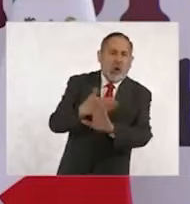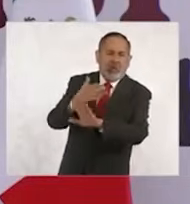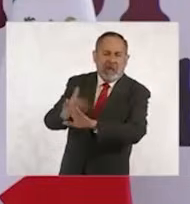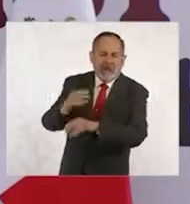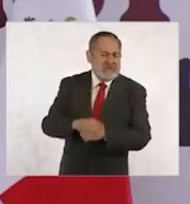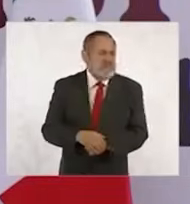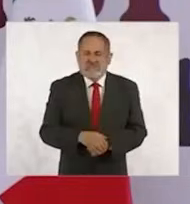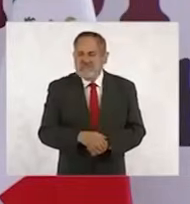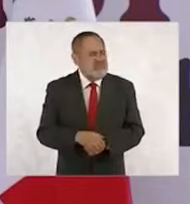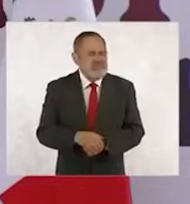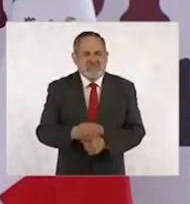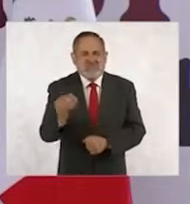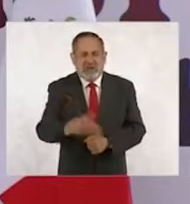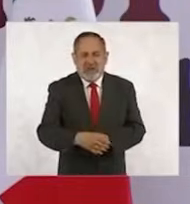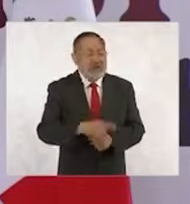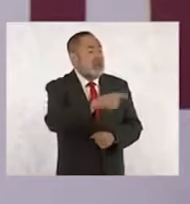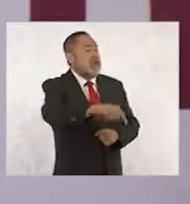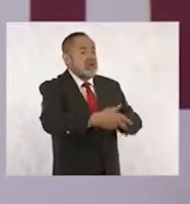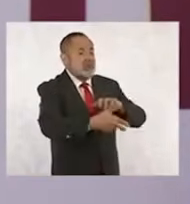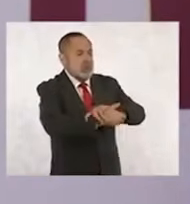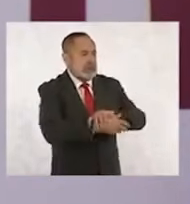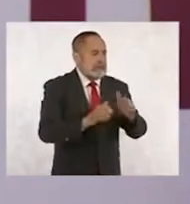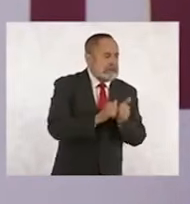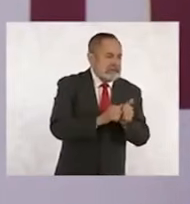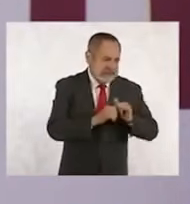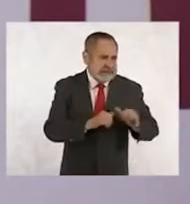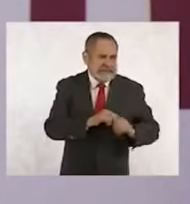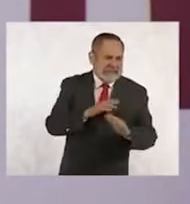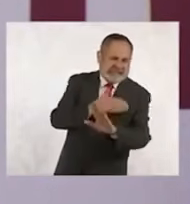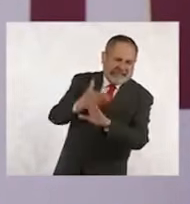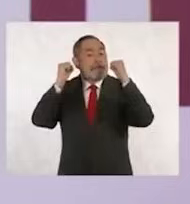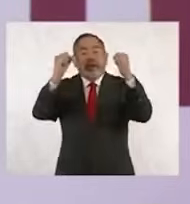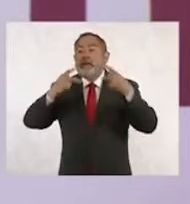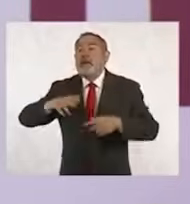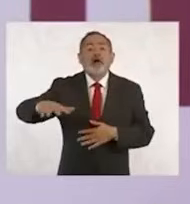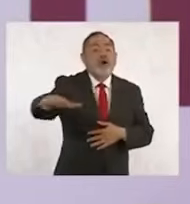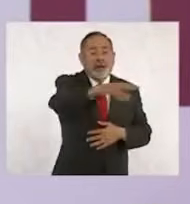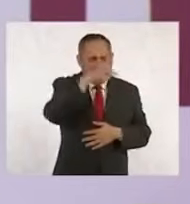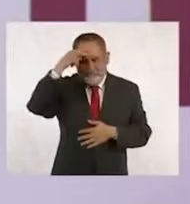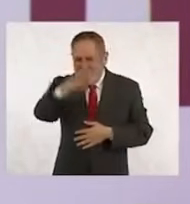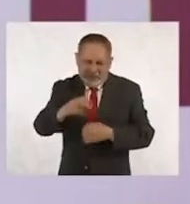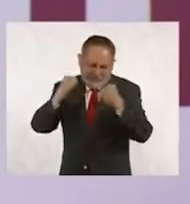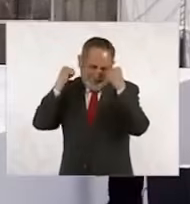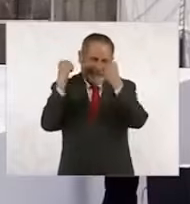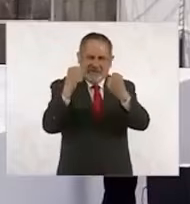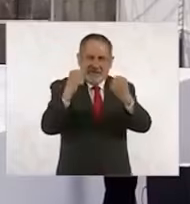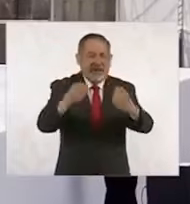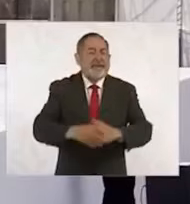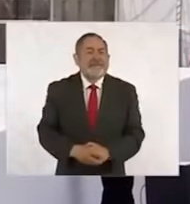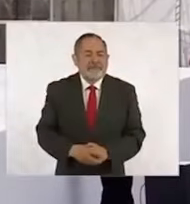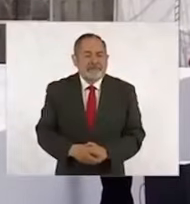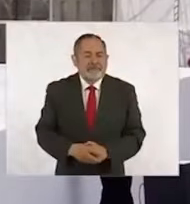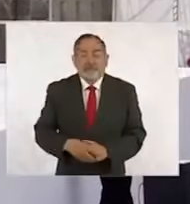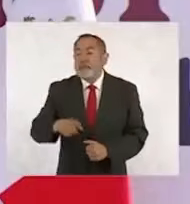hasta entonces. No estaba tan lejos y sin embargo ya parecía que había sido muy enterrada. Ese es el